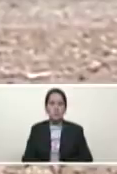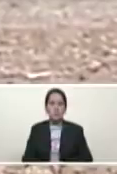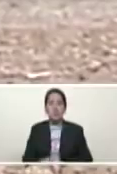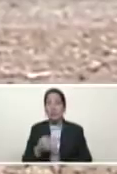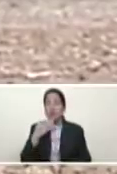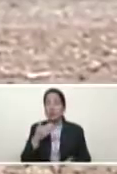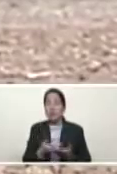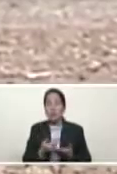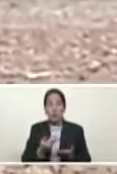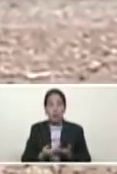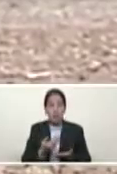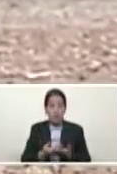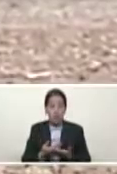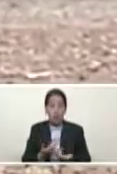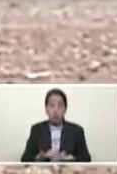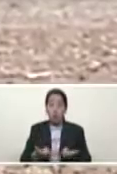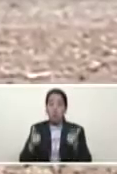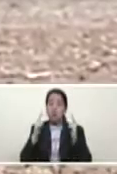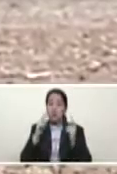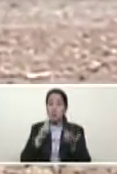Solicitud de autorización.